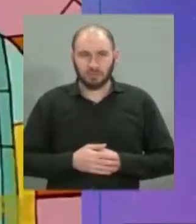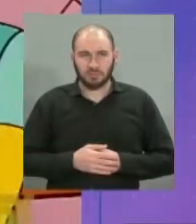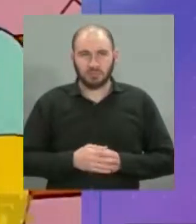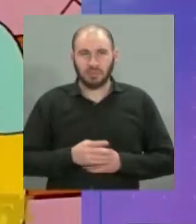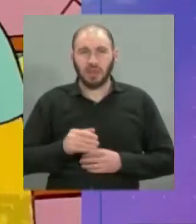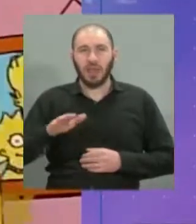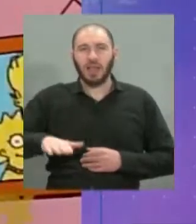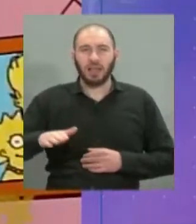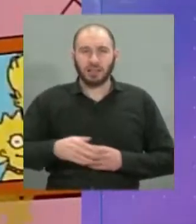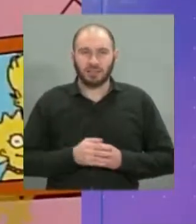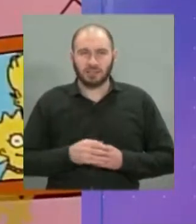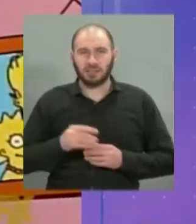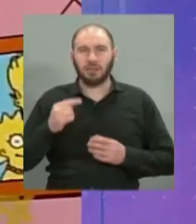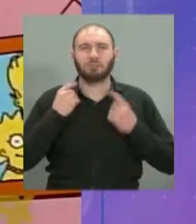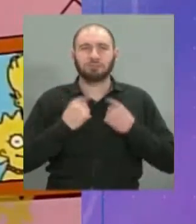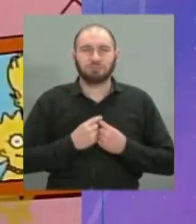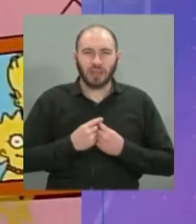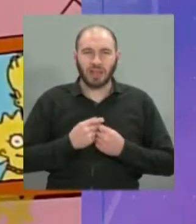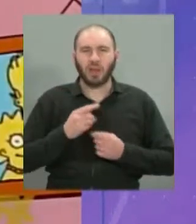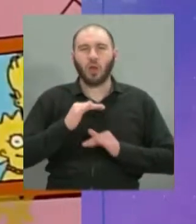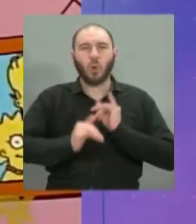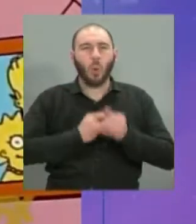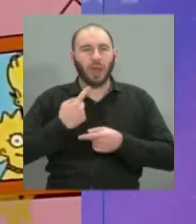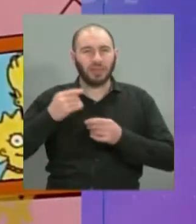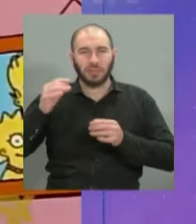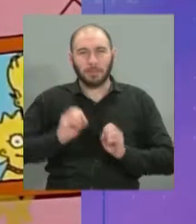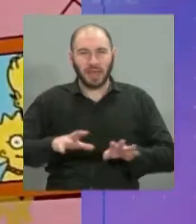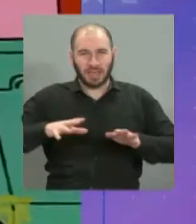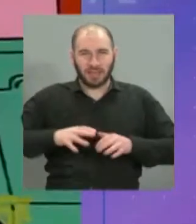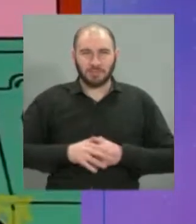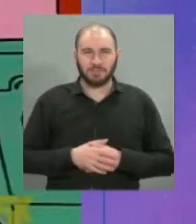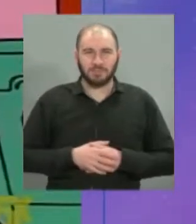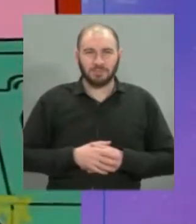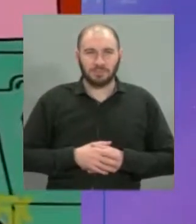Oh, la pequeña con perlas es un cuento de hadas.